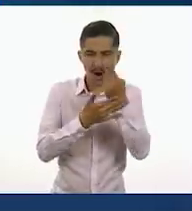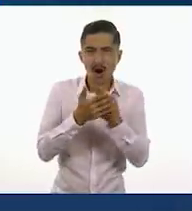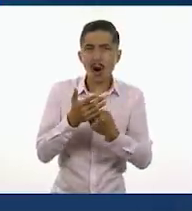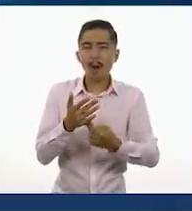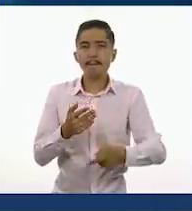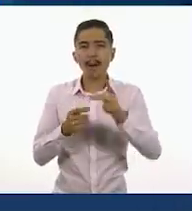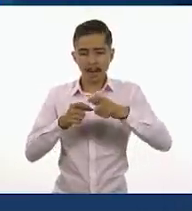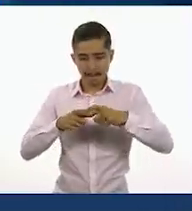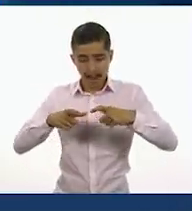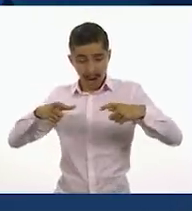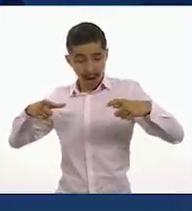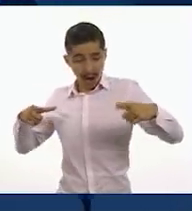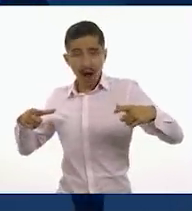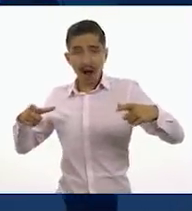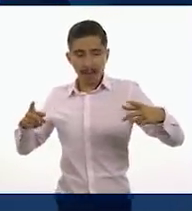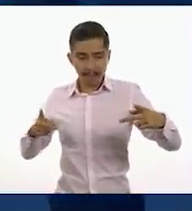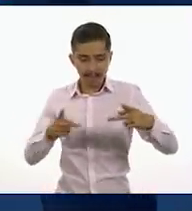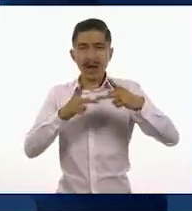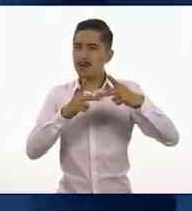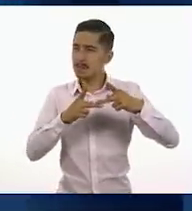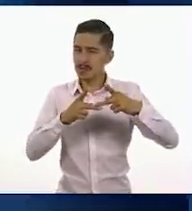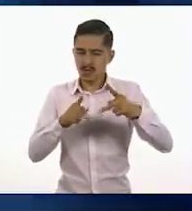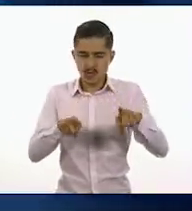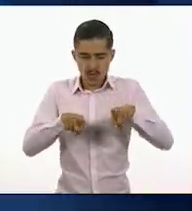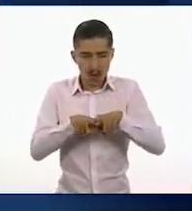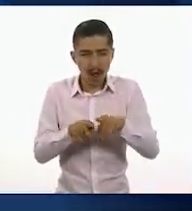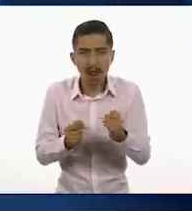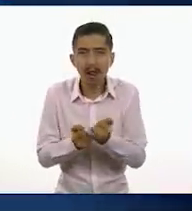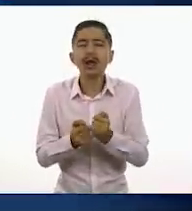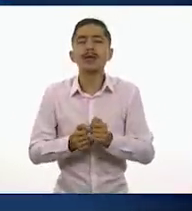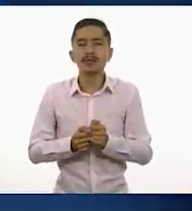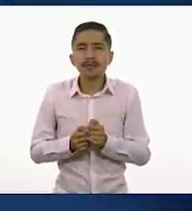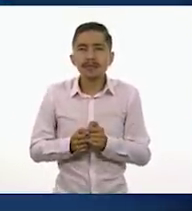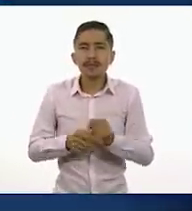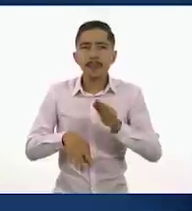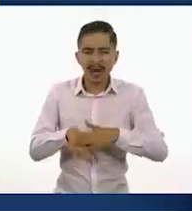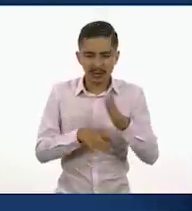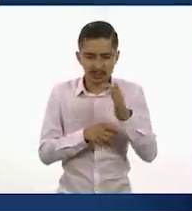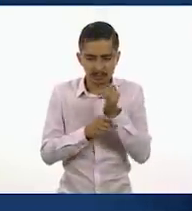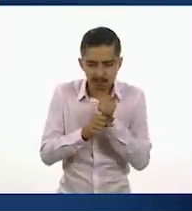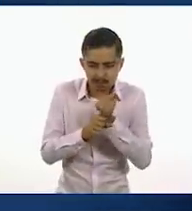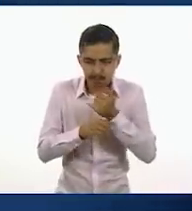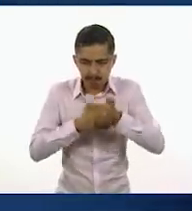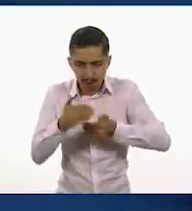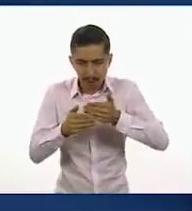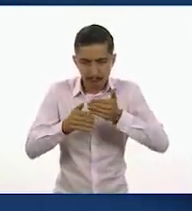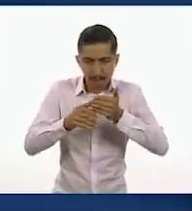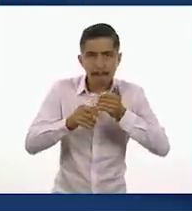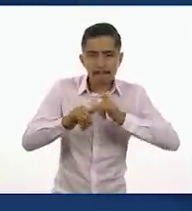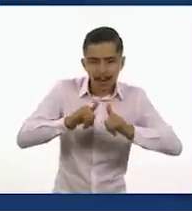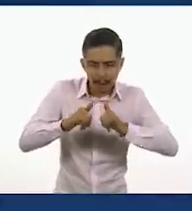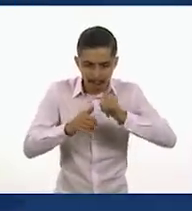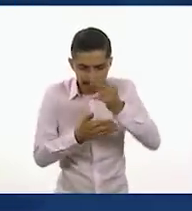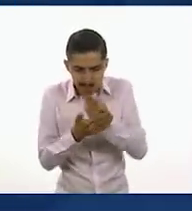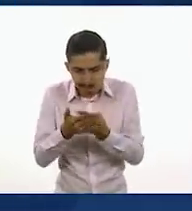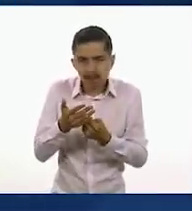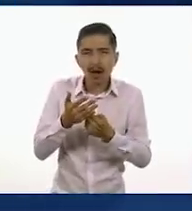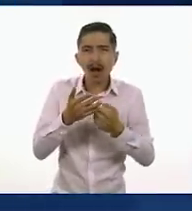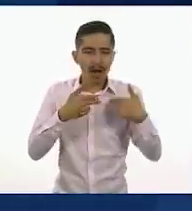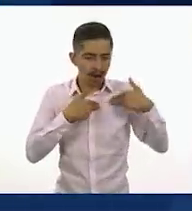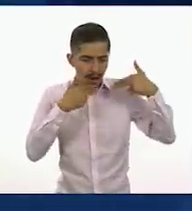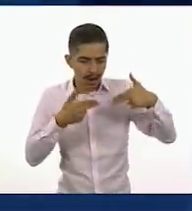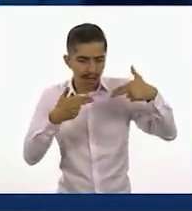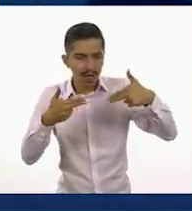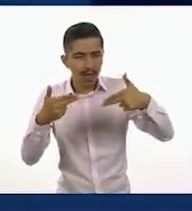del imperio y coincidía puntualmente con él. Menos adictas al estudio de la cartografía, las generaciones siguientes entendieron